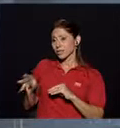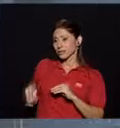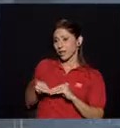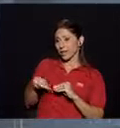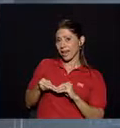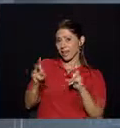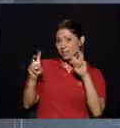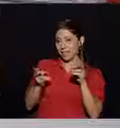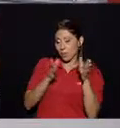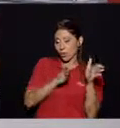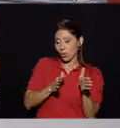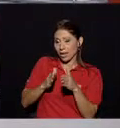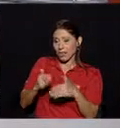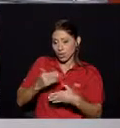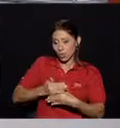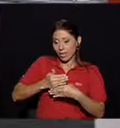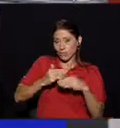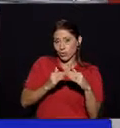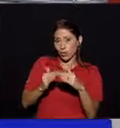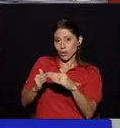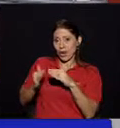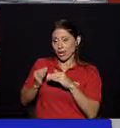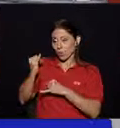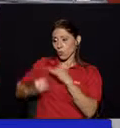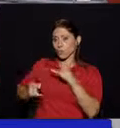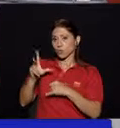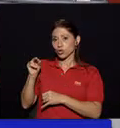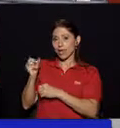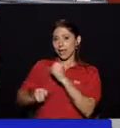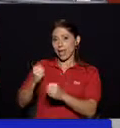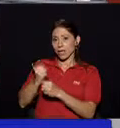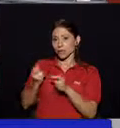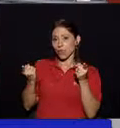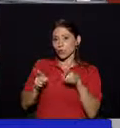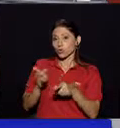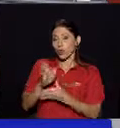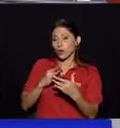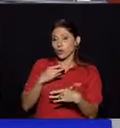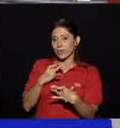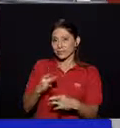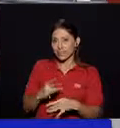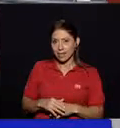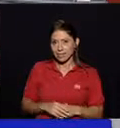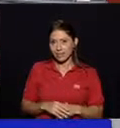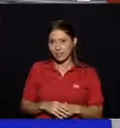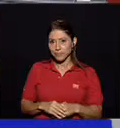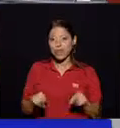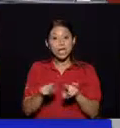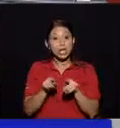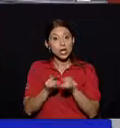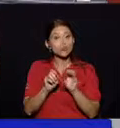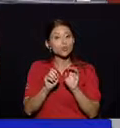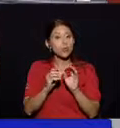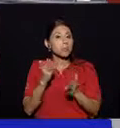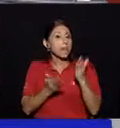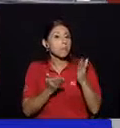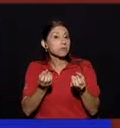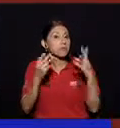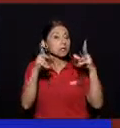ordenamiento territorial en este país en los últimos 30 años ocurrió un fenómeno bien interesante que incluso pudo haber